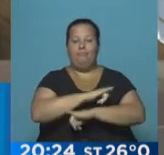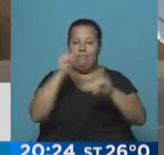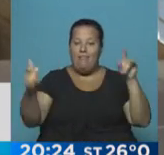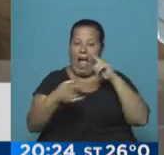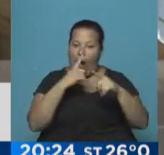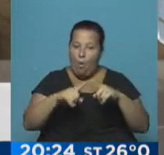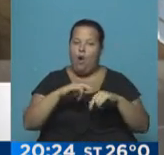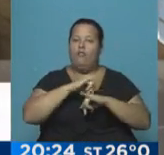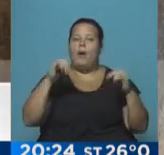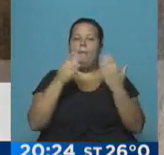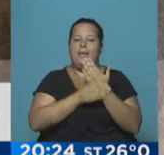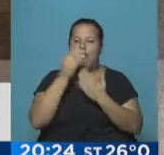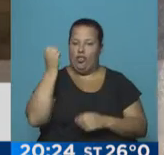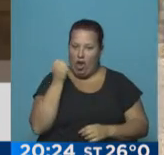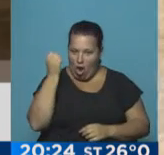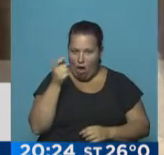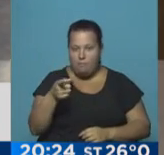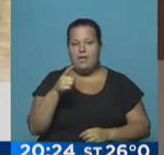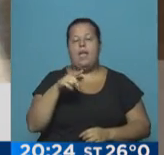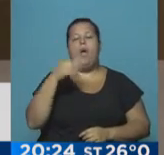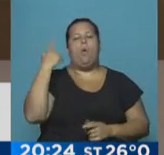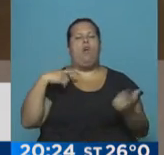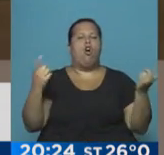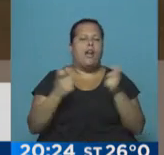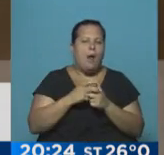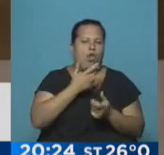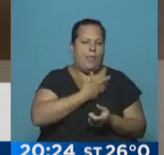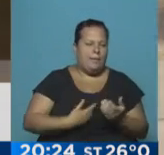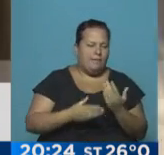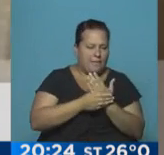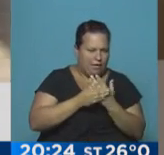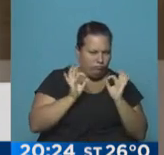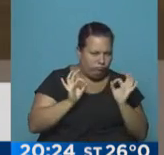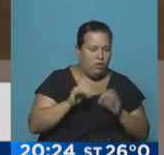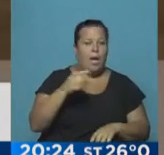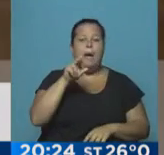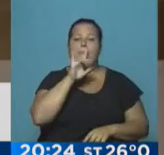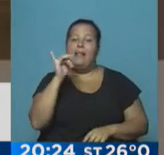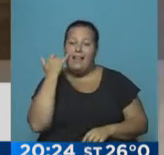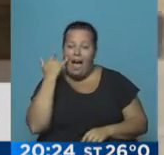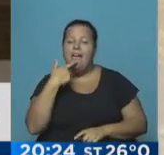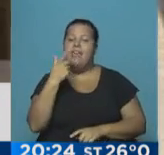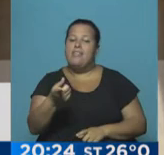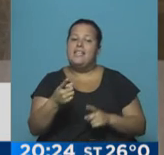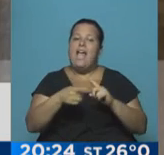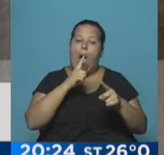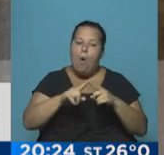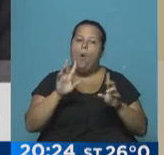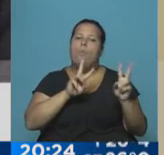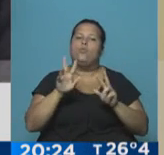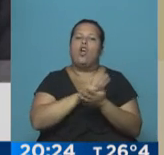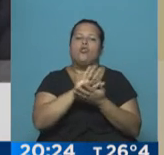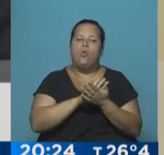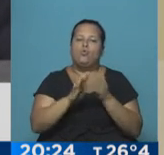fue comunicado por el ministro de Hacienda y Finanzas luego de una reunión de gabinete. Fratgay dijo que el arreglo busca normalizar